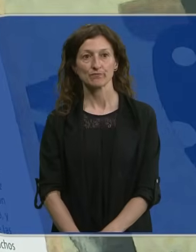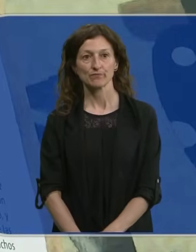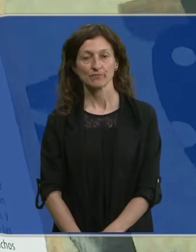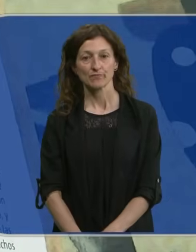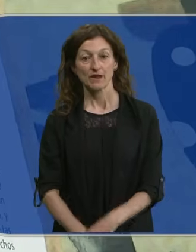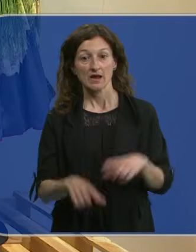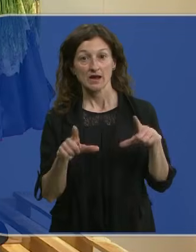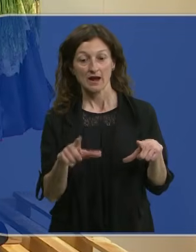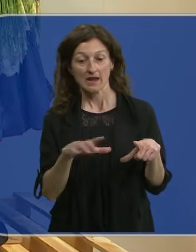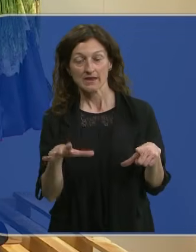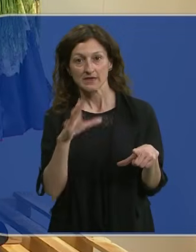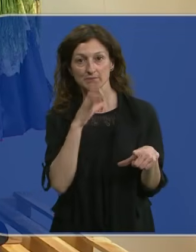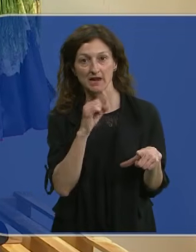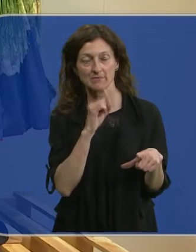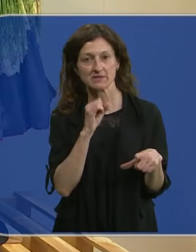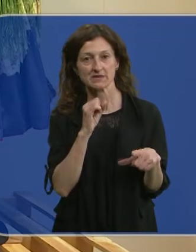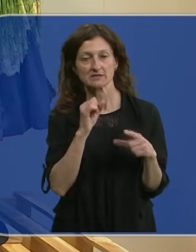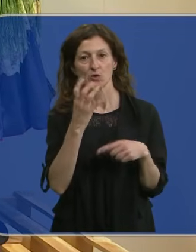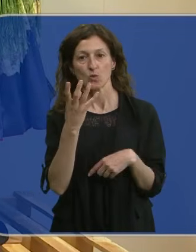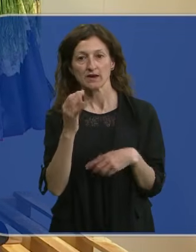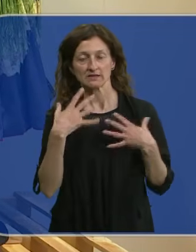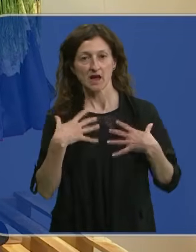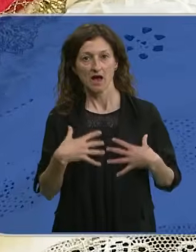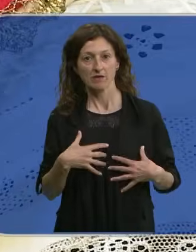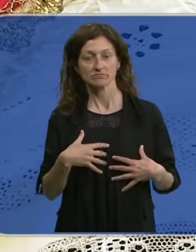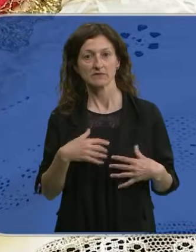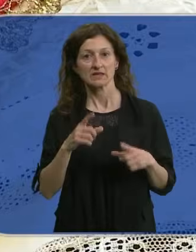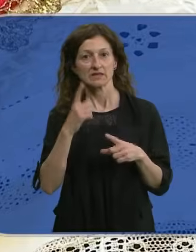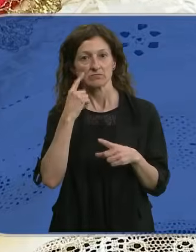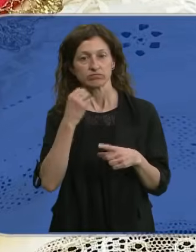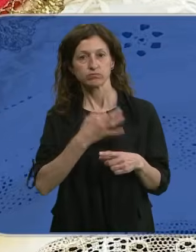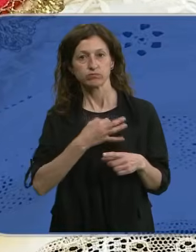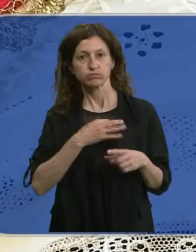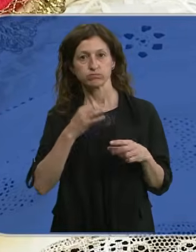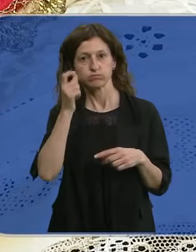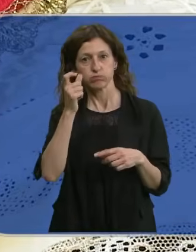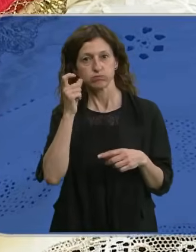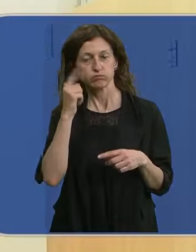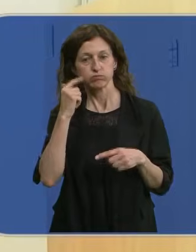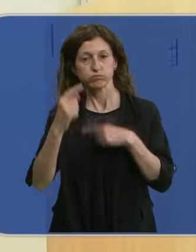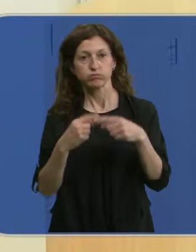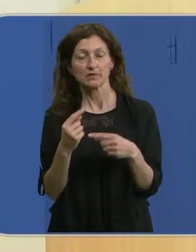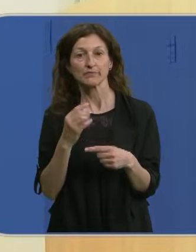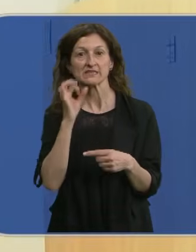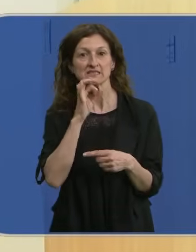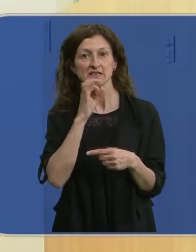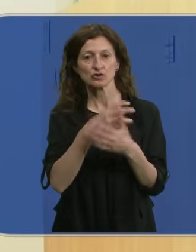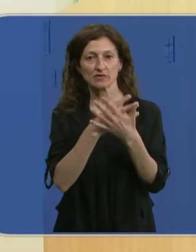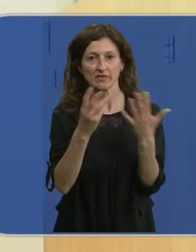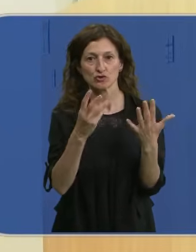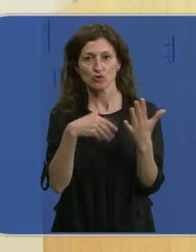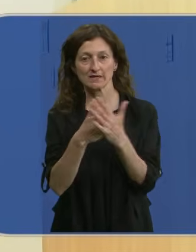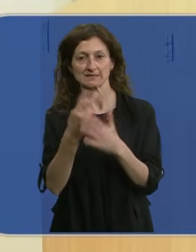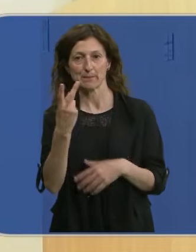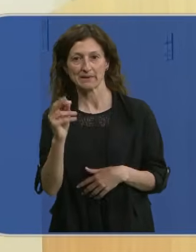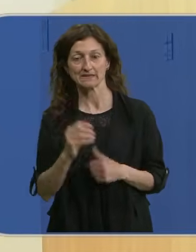Galería de las Maravillas da nombre a la muestra de 40 conjuntos de indumentaria y joyería popular datados entre los siglos XVIII y